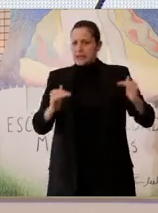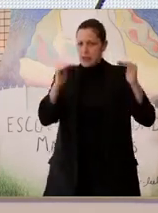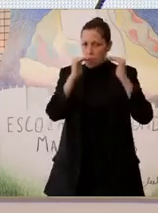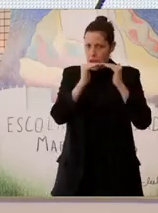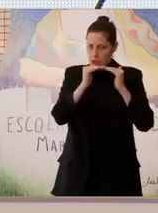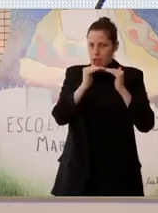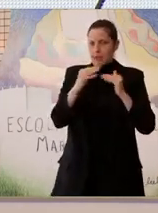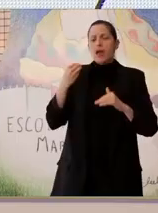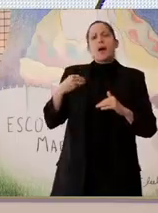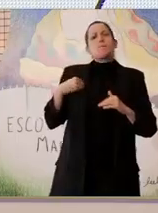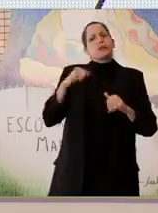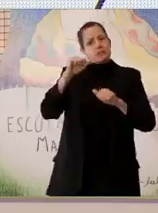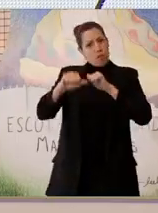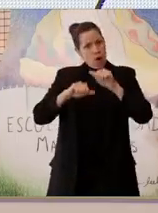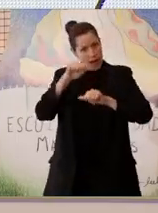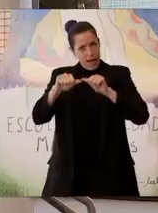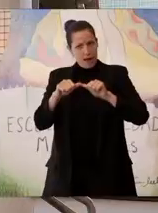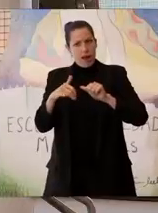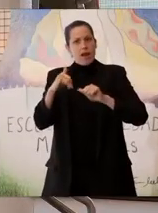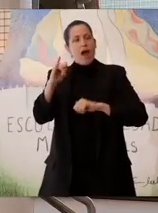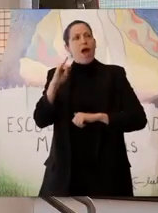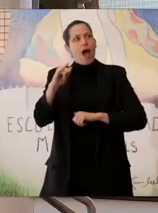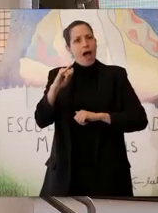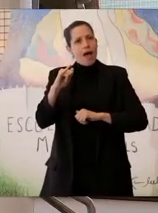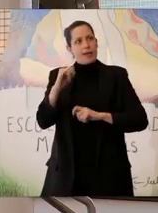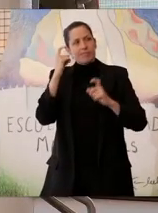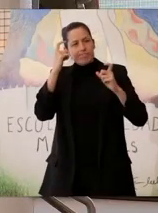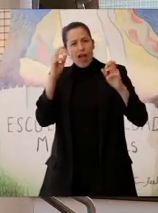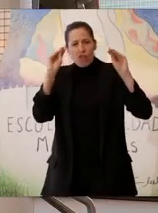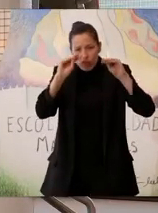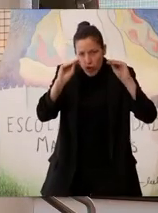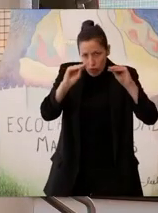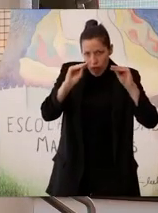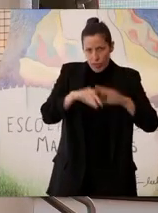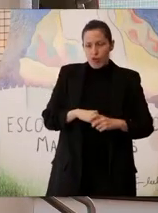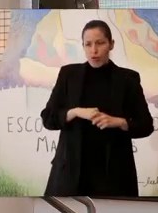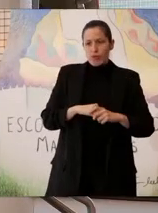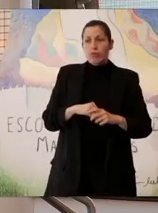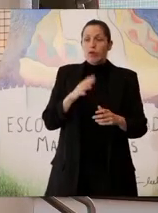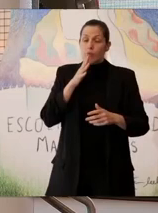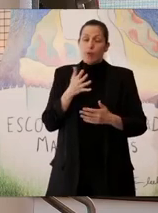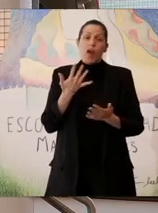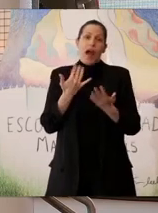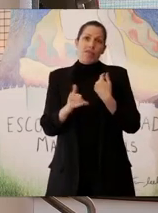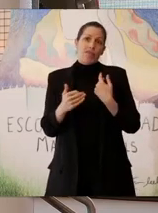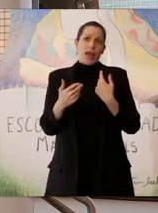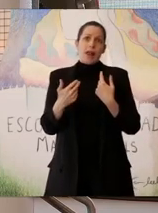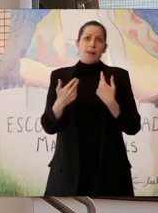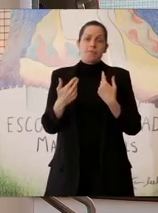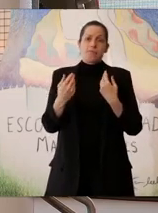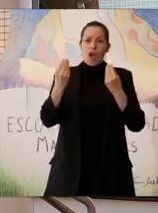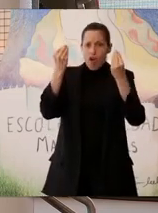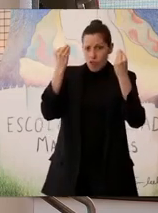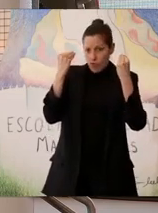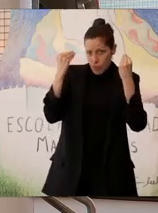propia carrera, porque a veces la falta de formación en nuestros propios derechos también impide que los ejerzamos. Luego, formación